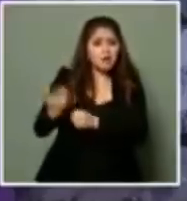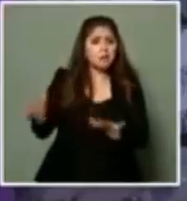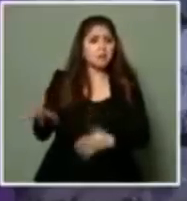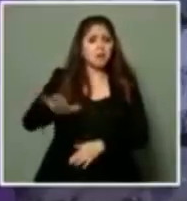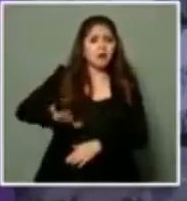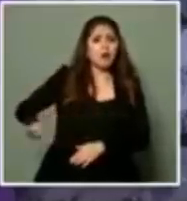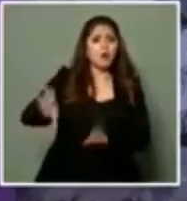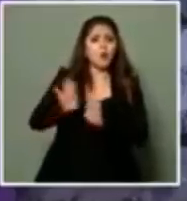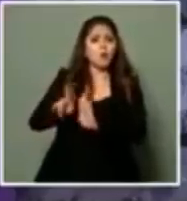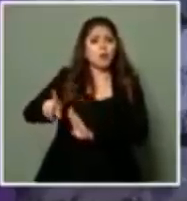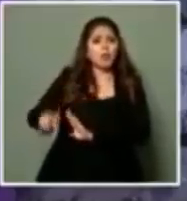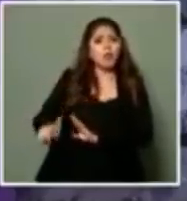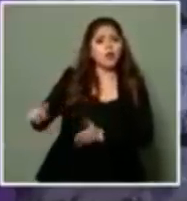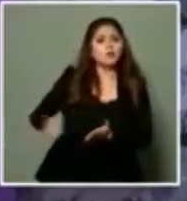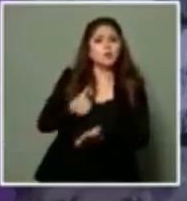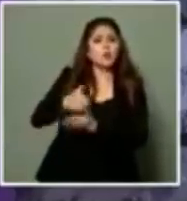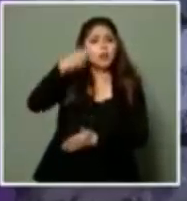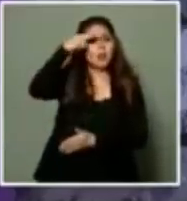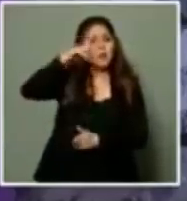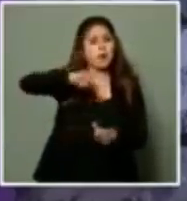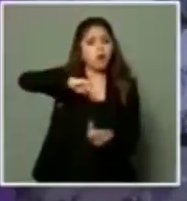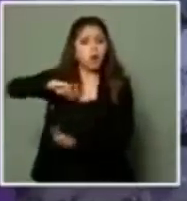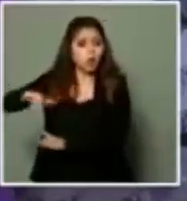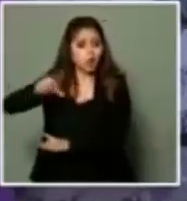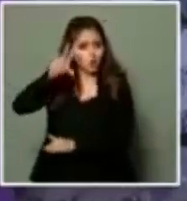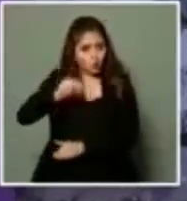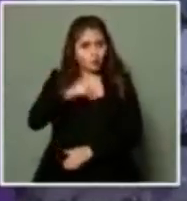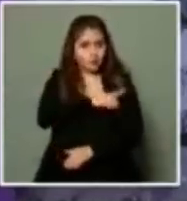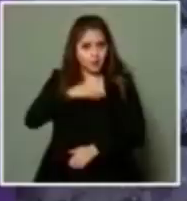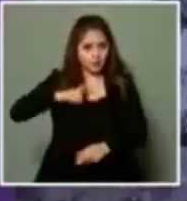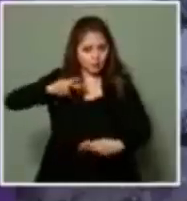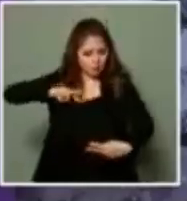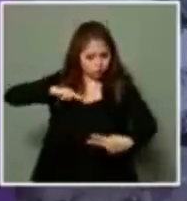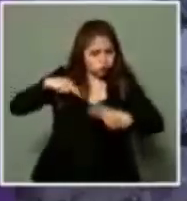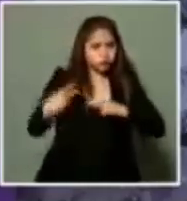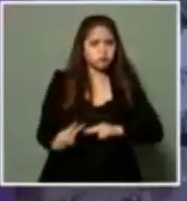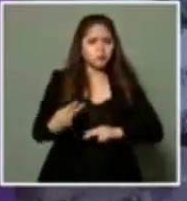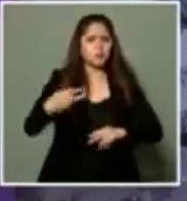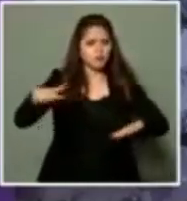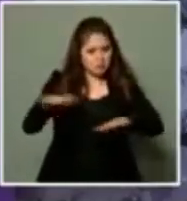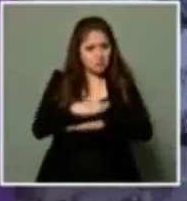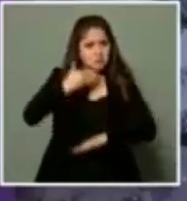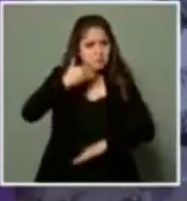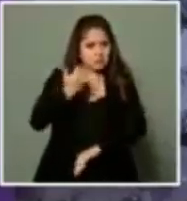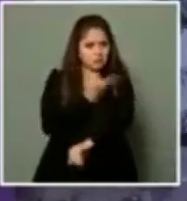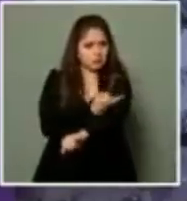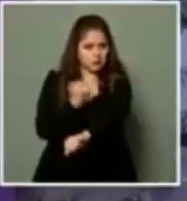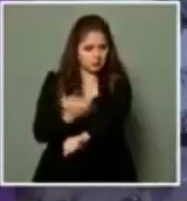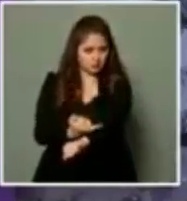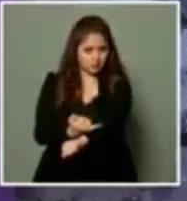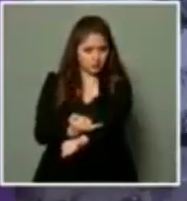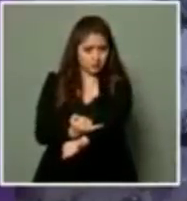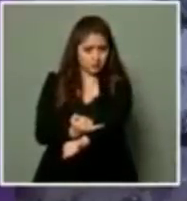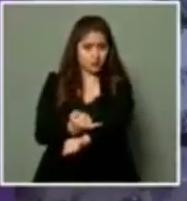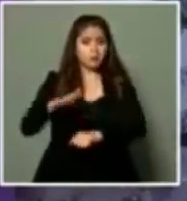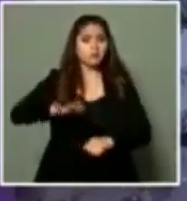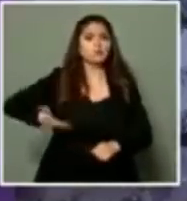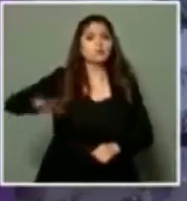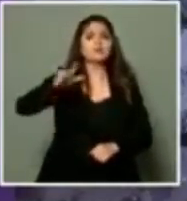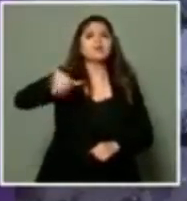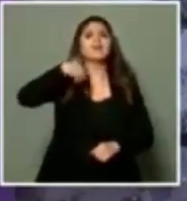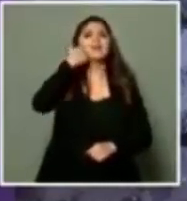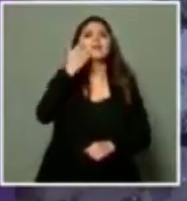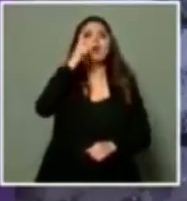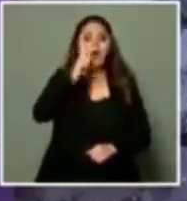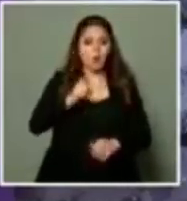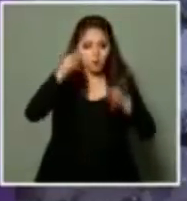traspatio de la Ciudad de México. Ya es hora de que esto se revierta. Es por eso que hoy en Iztapalapa vamos por agua